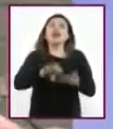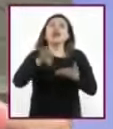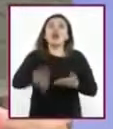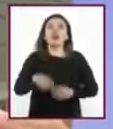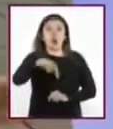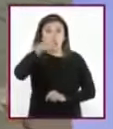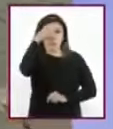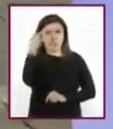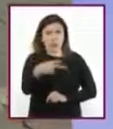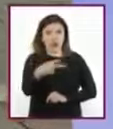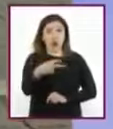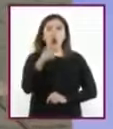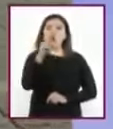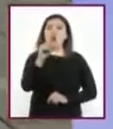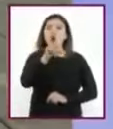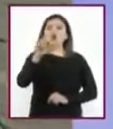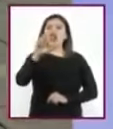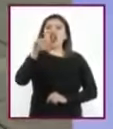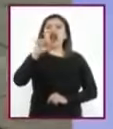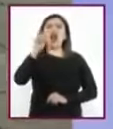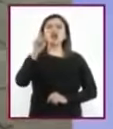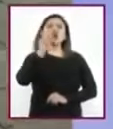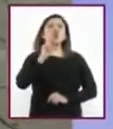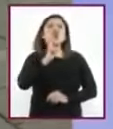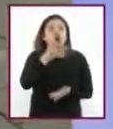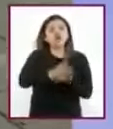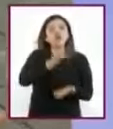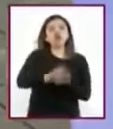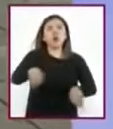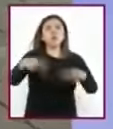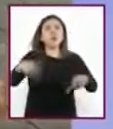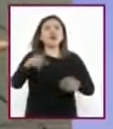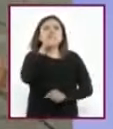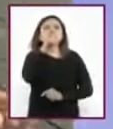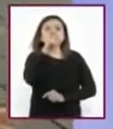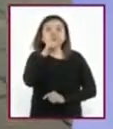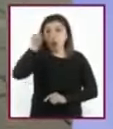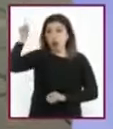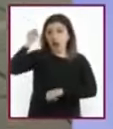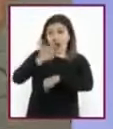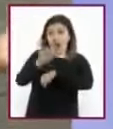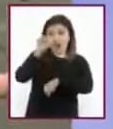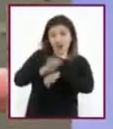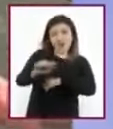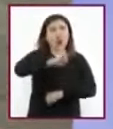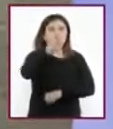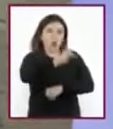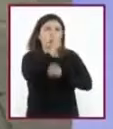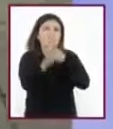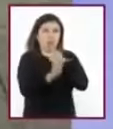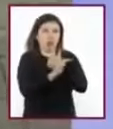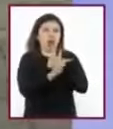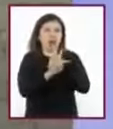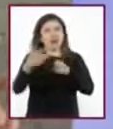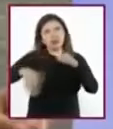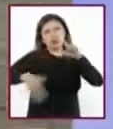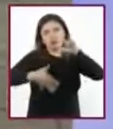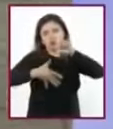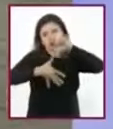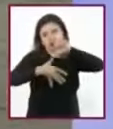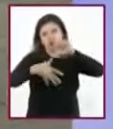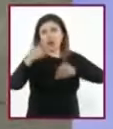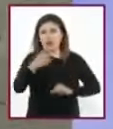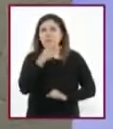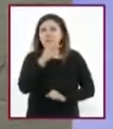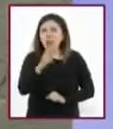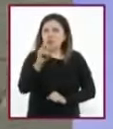en México una pollera es una señora que vende pollo, mientras que en Argentina y en otros países de Sudamérica esta palabra